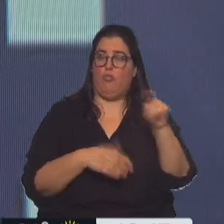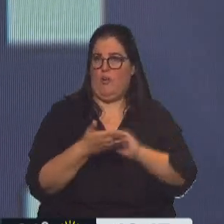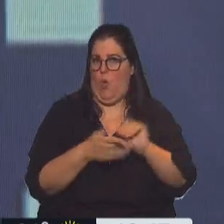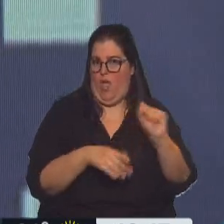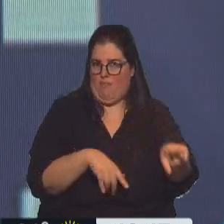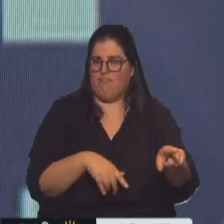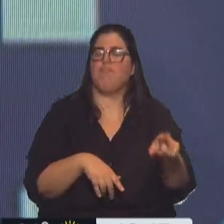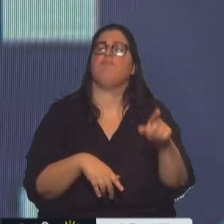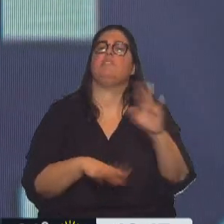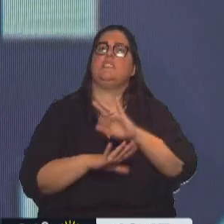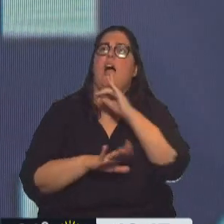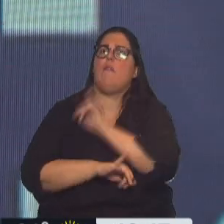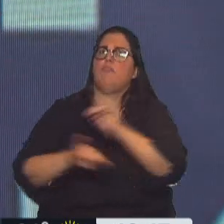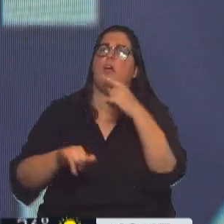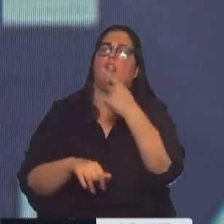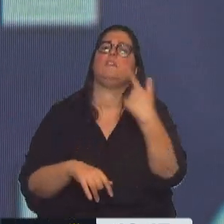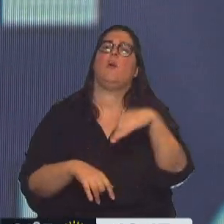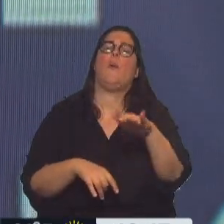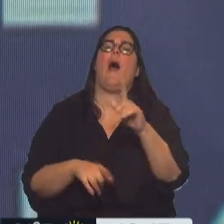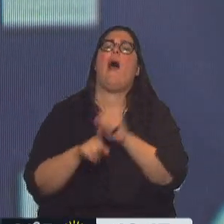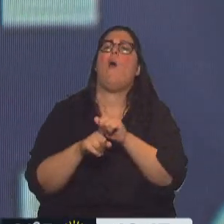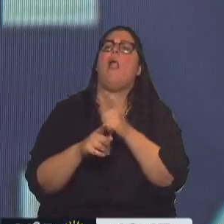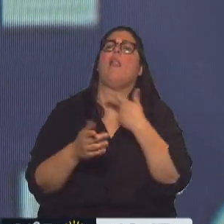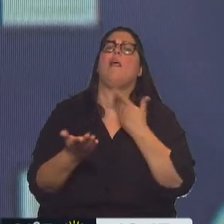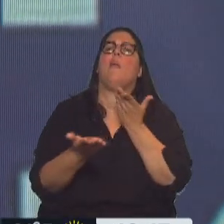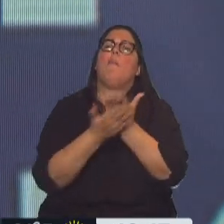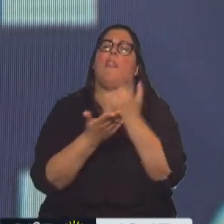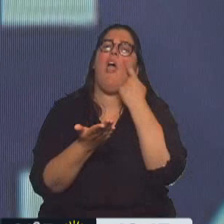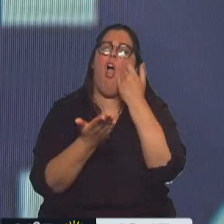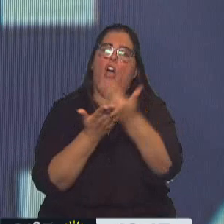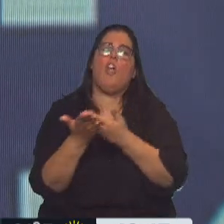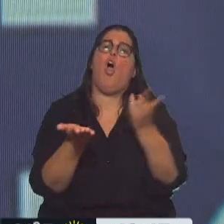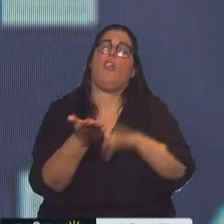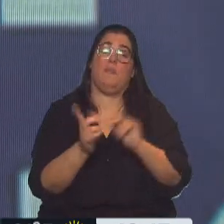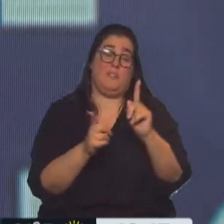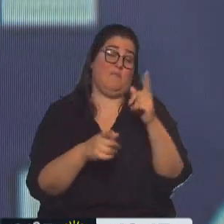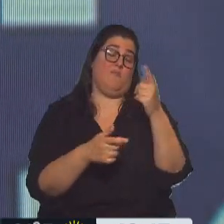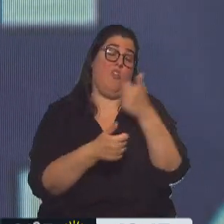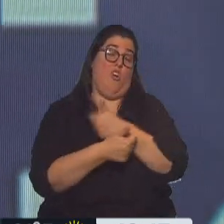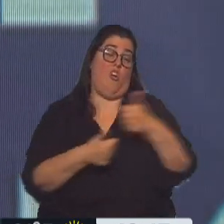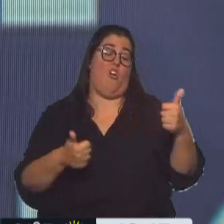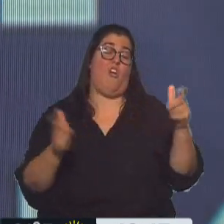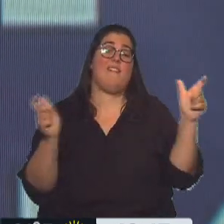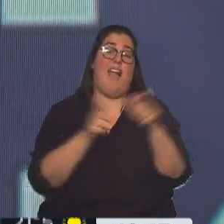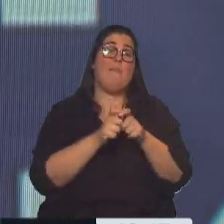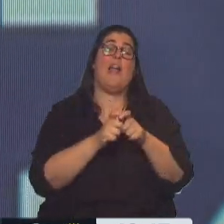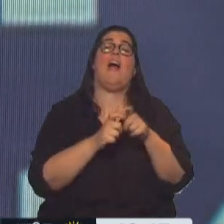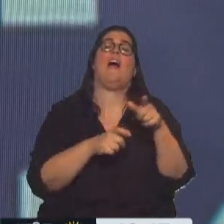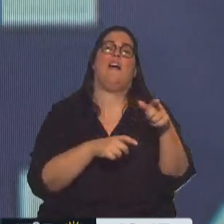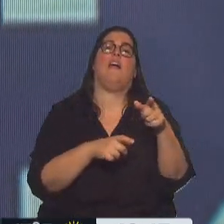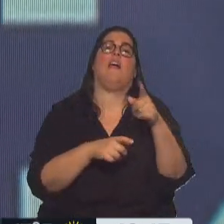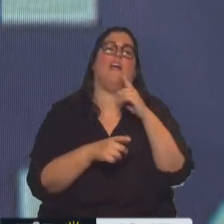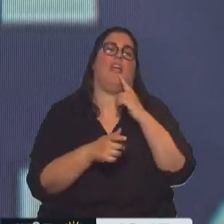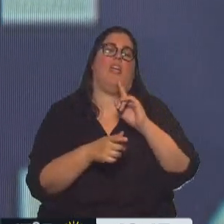apelar la detención que le ordenó ayer la Cámara del Crimen porteña, un fallo firmado por tres muy